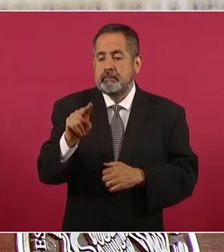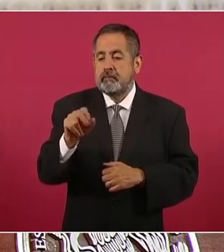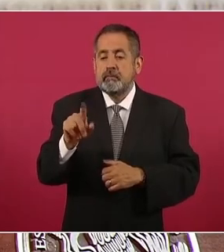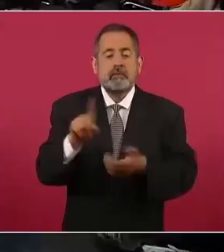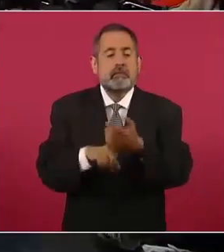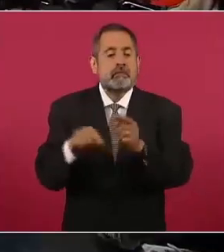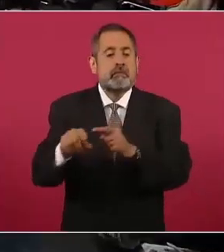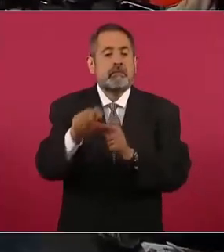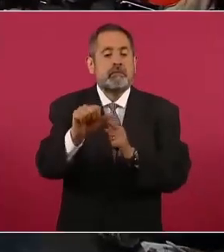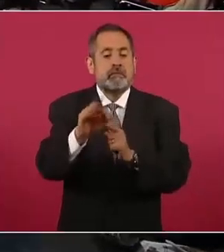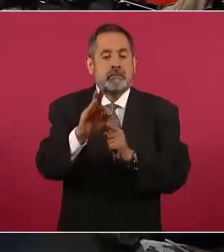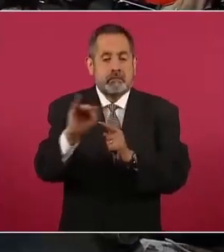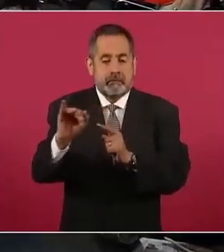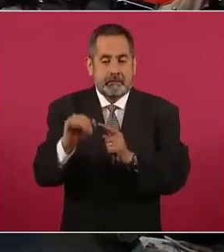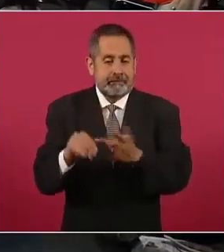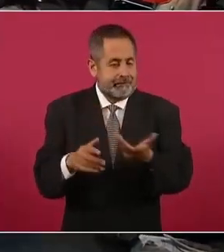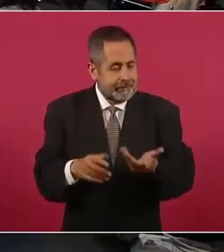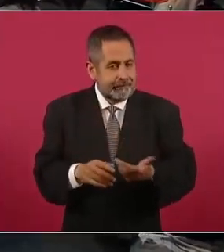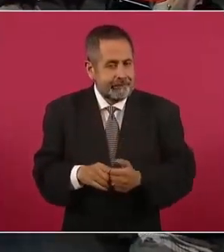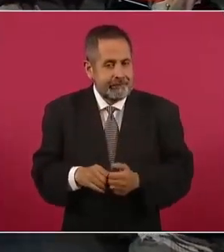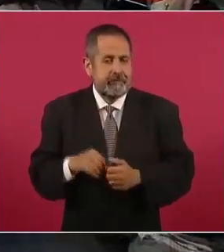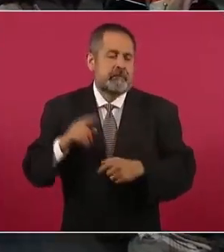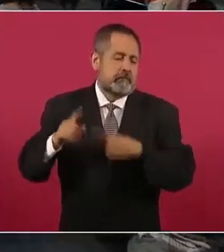Sí, y luego pasa,